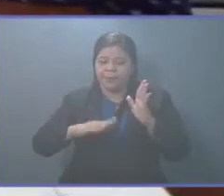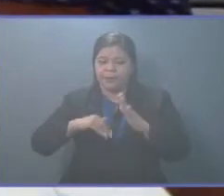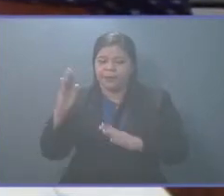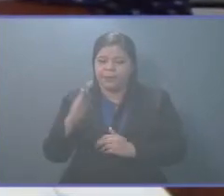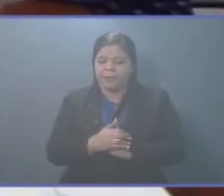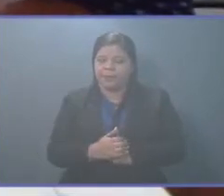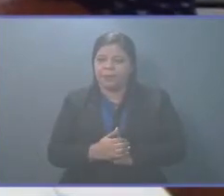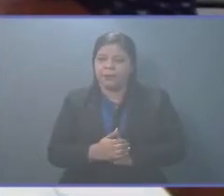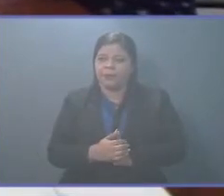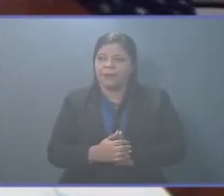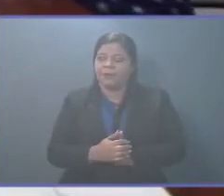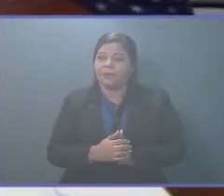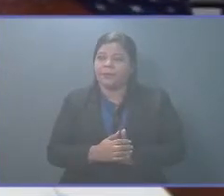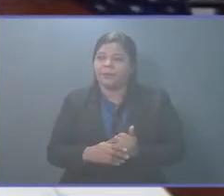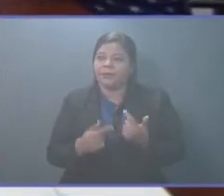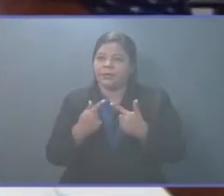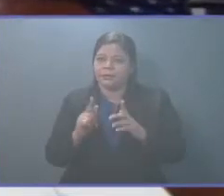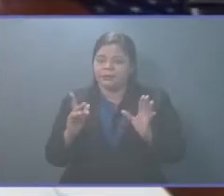que deben participar.